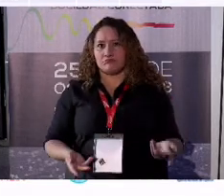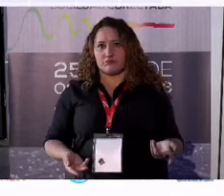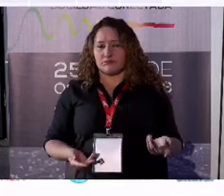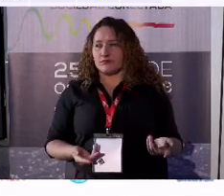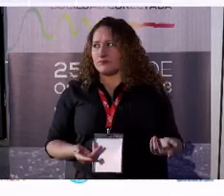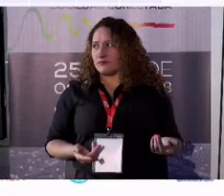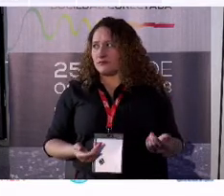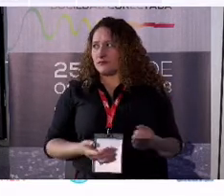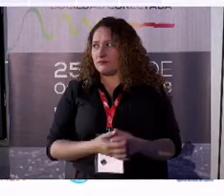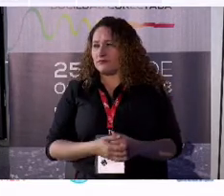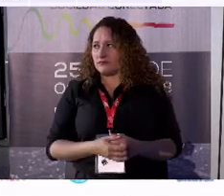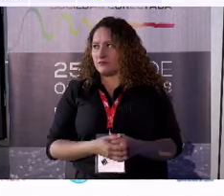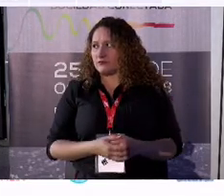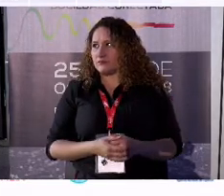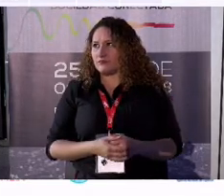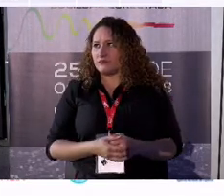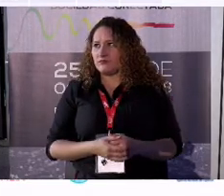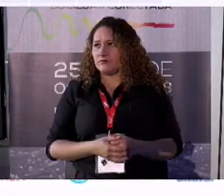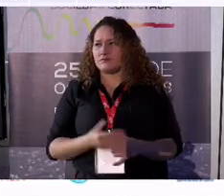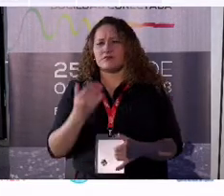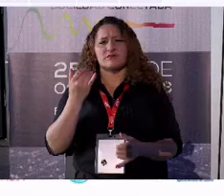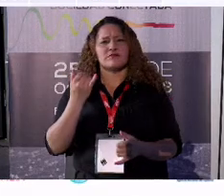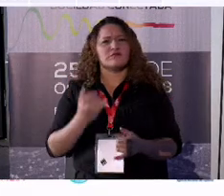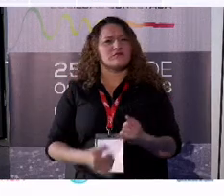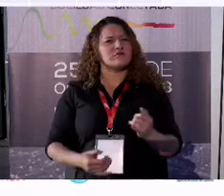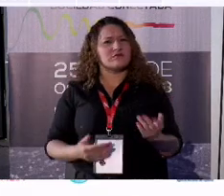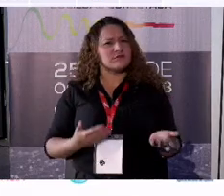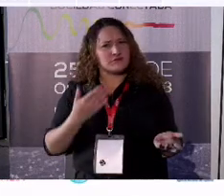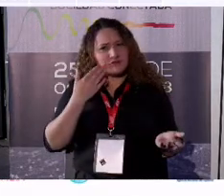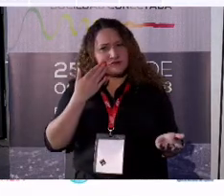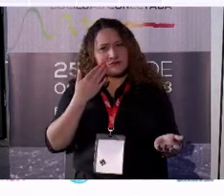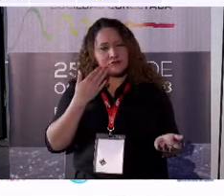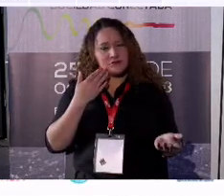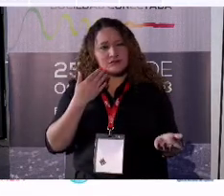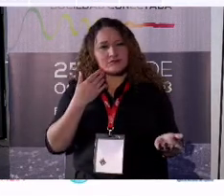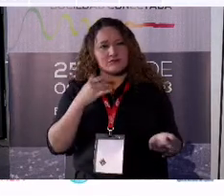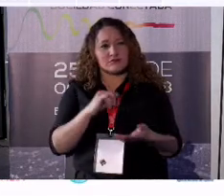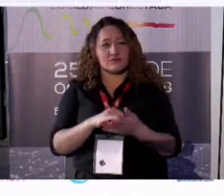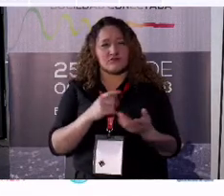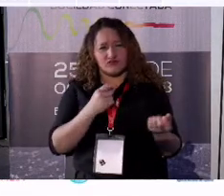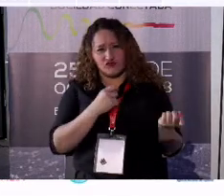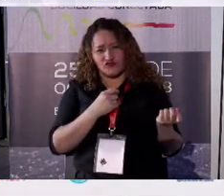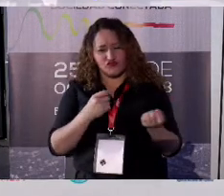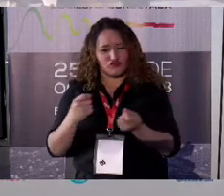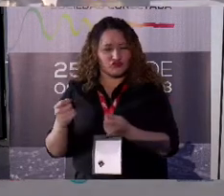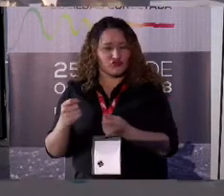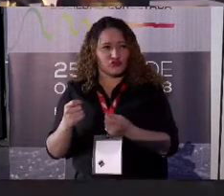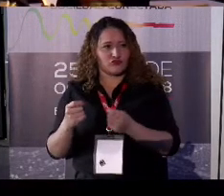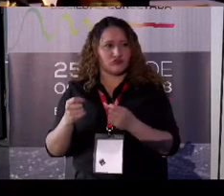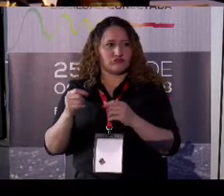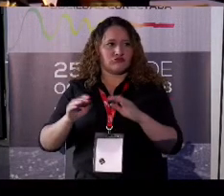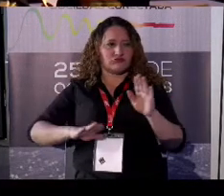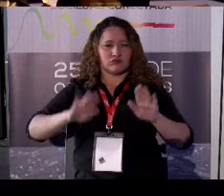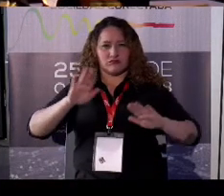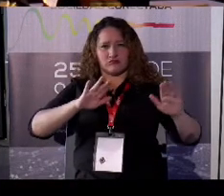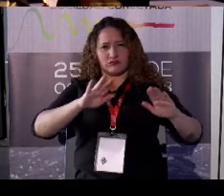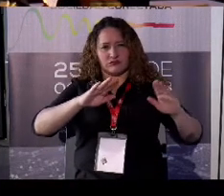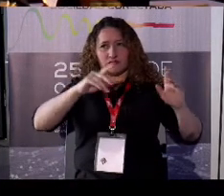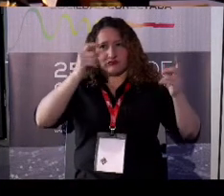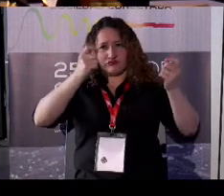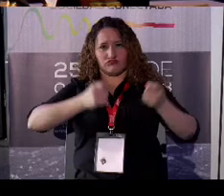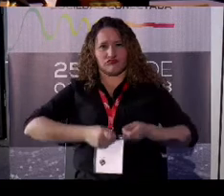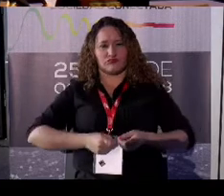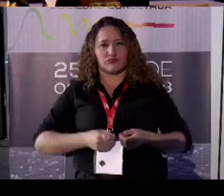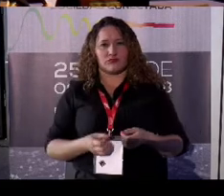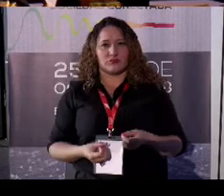reduce su demanda. ¿Cuándo se acaba la subasta? Cuando la suma de todas las ofertas, del número de